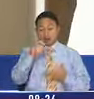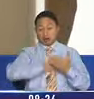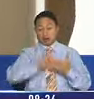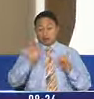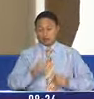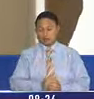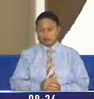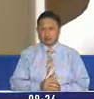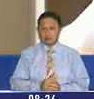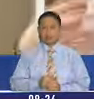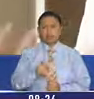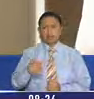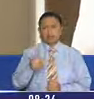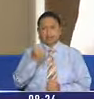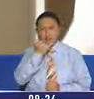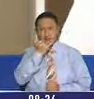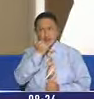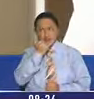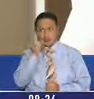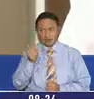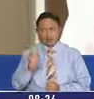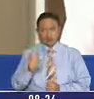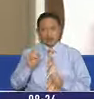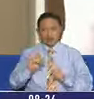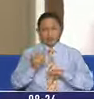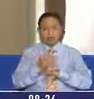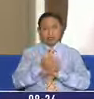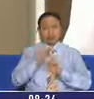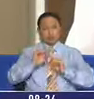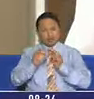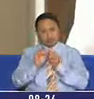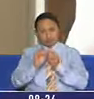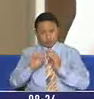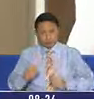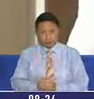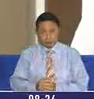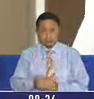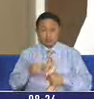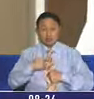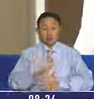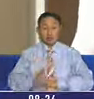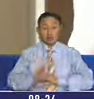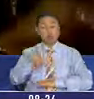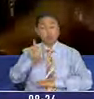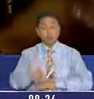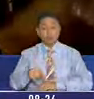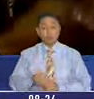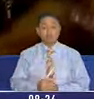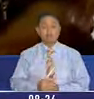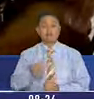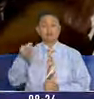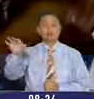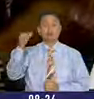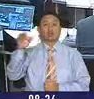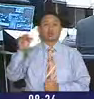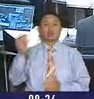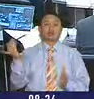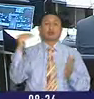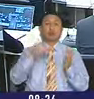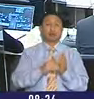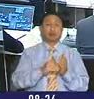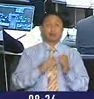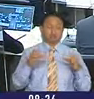tiene errores, o sea que puede ser todavía corregido, perfectible. Entonces es en realidad un compromiso con la ciudad. El documento pasó nuevamente